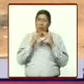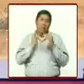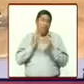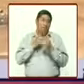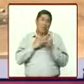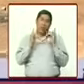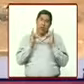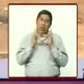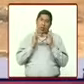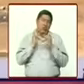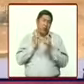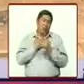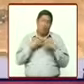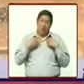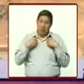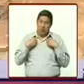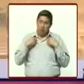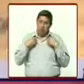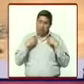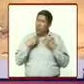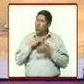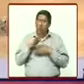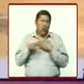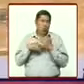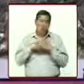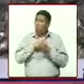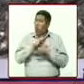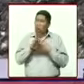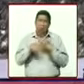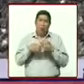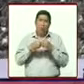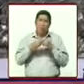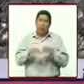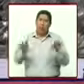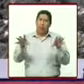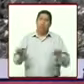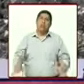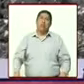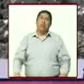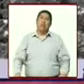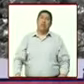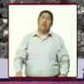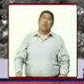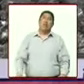nuestras camas, nuestra ropa, nuestros servicios, todo hemos perdido.